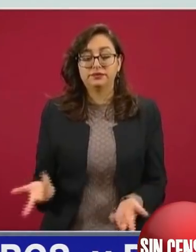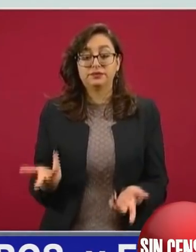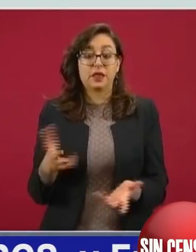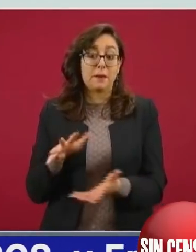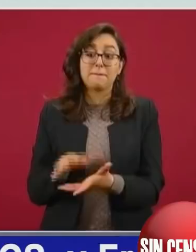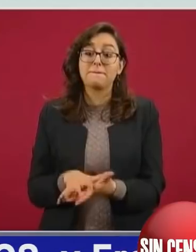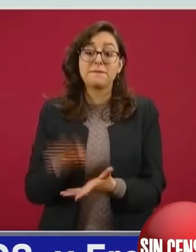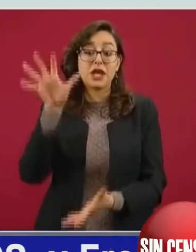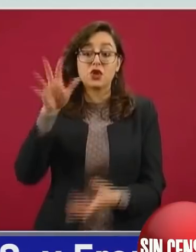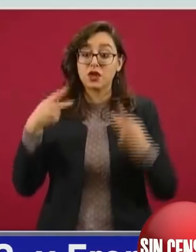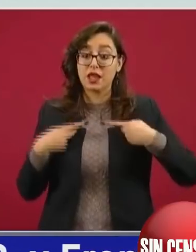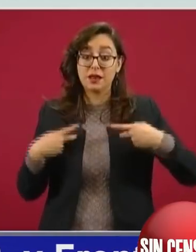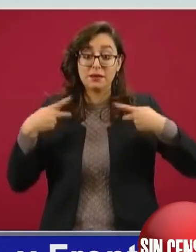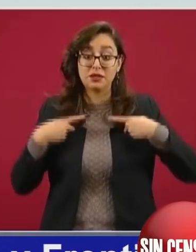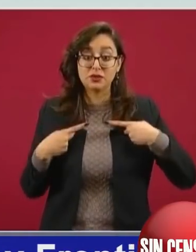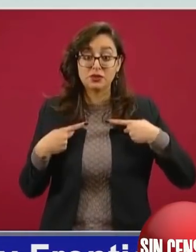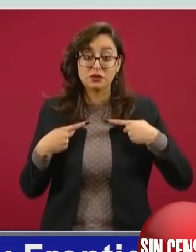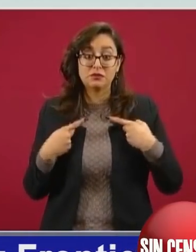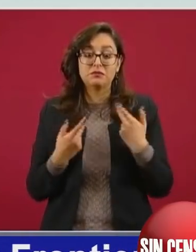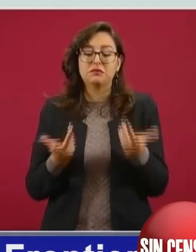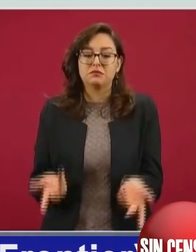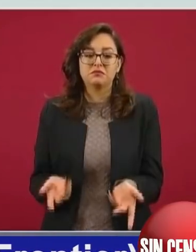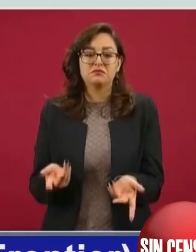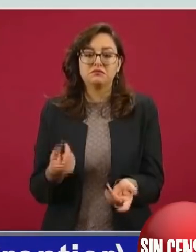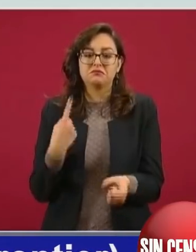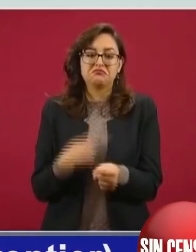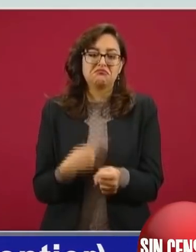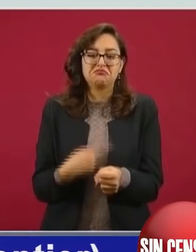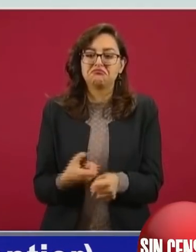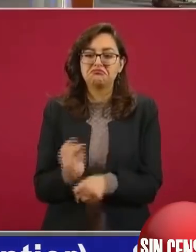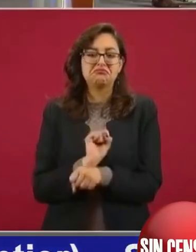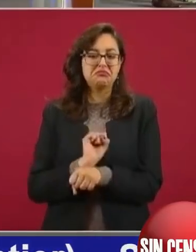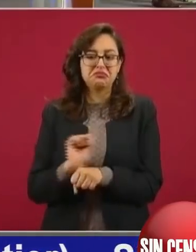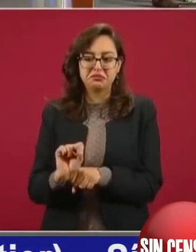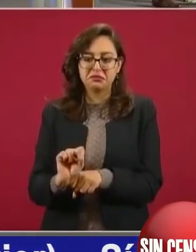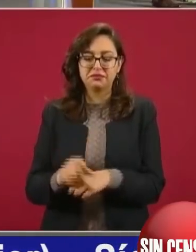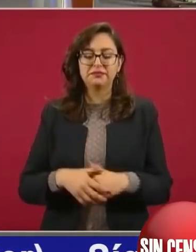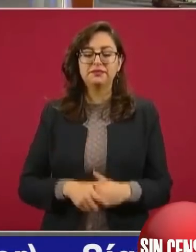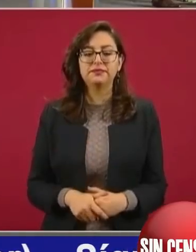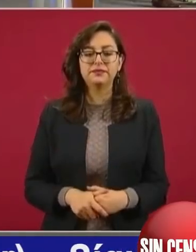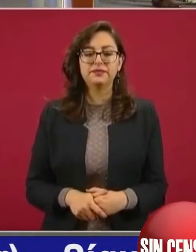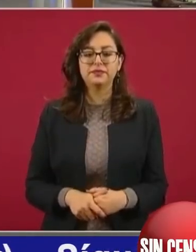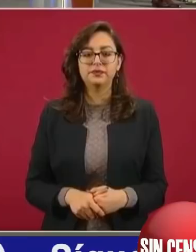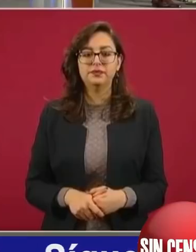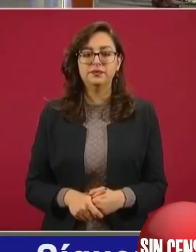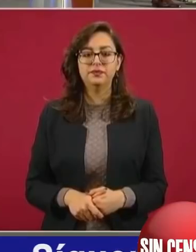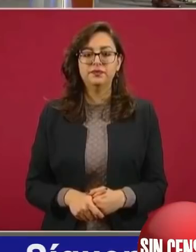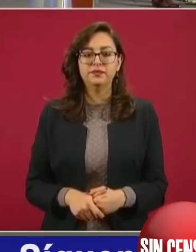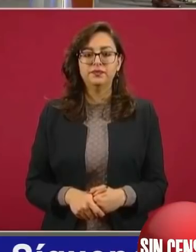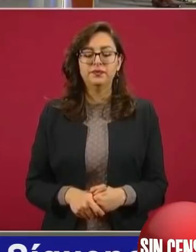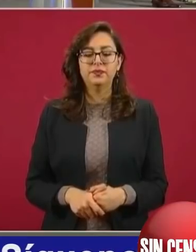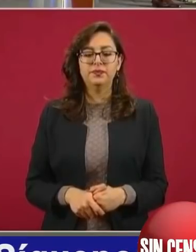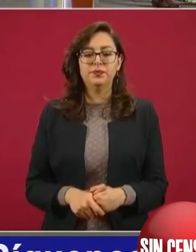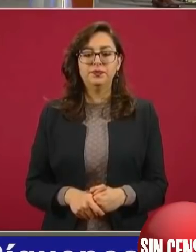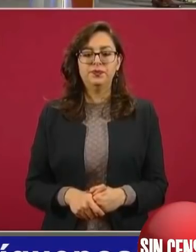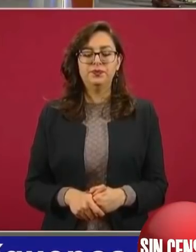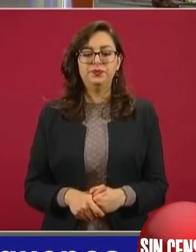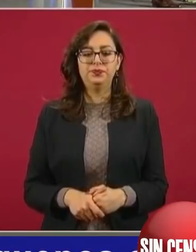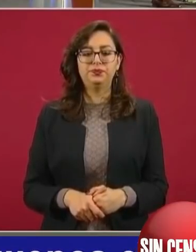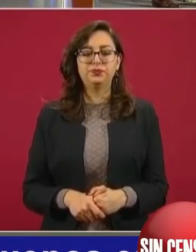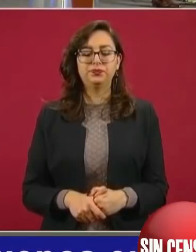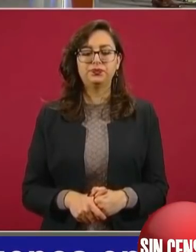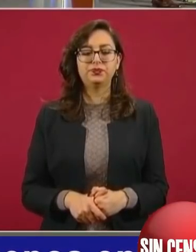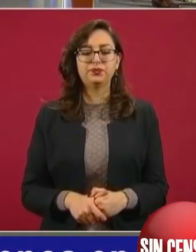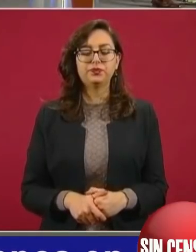las personas con esos síntomas solo tienen enfermedad leve. La siguiente. En la curva epidémica de casos